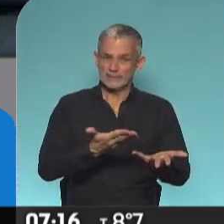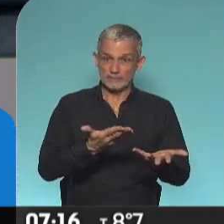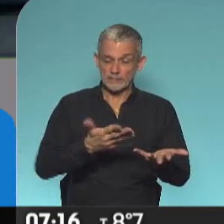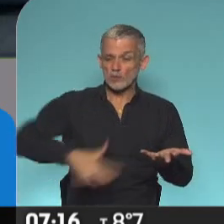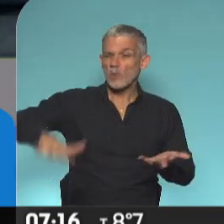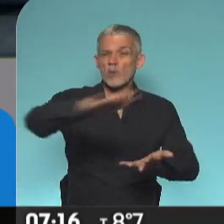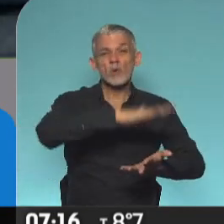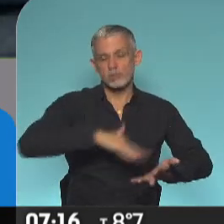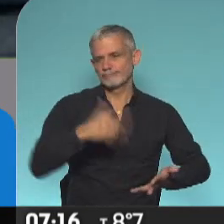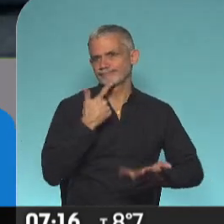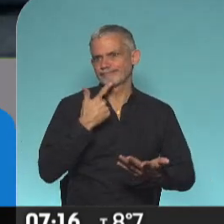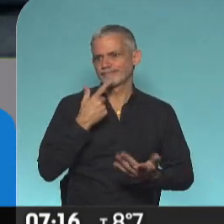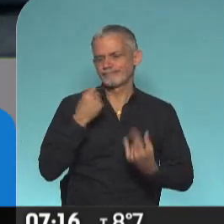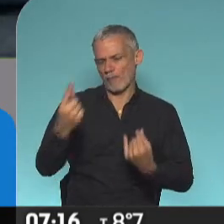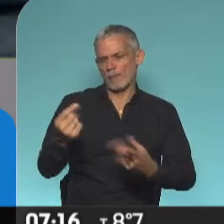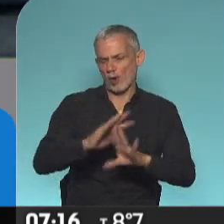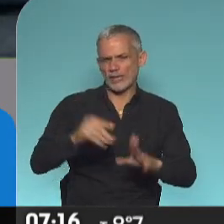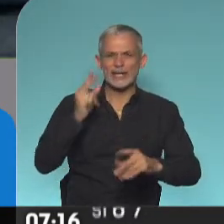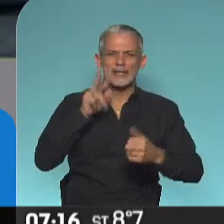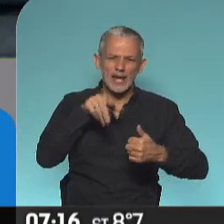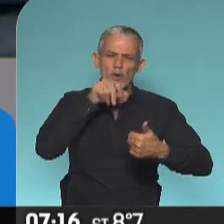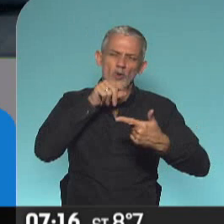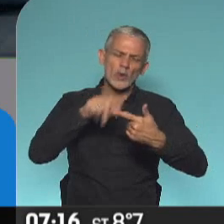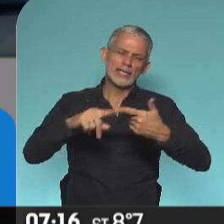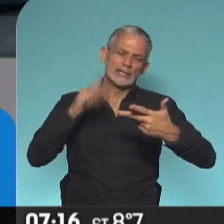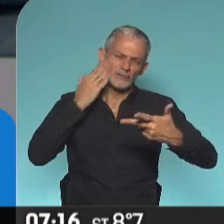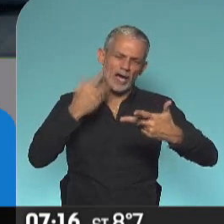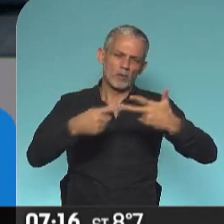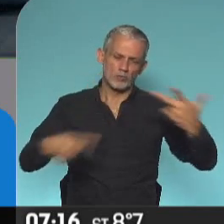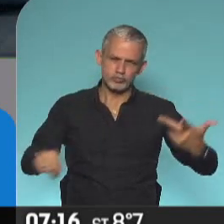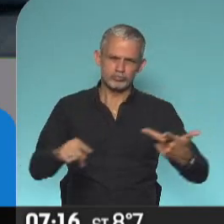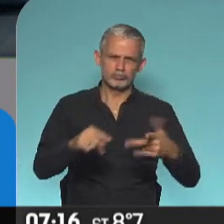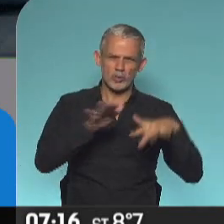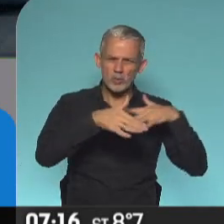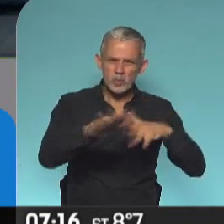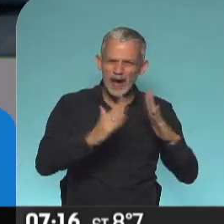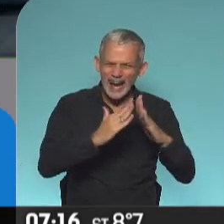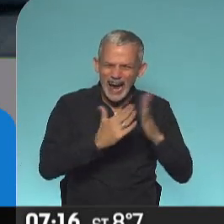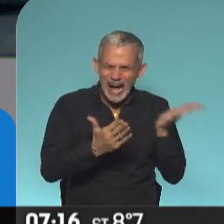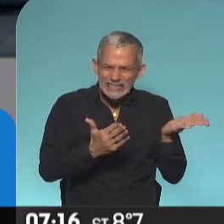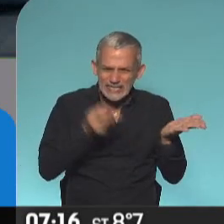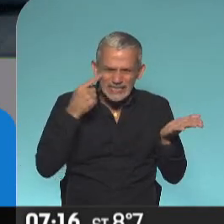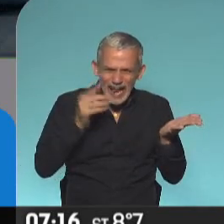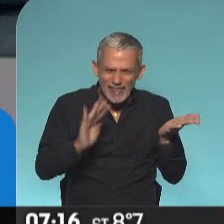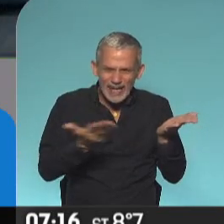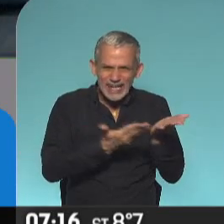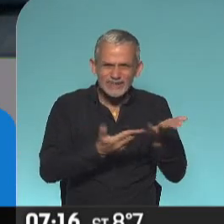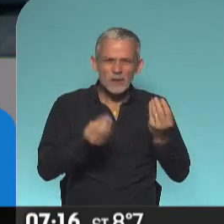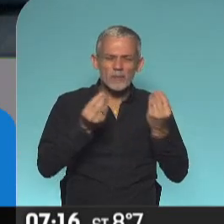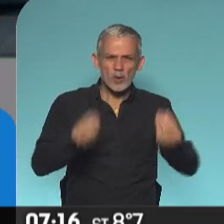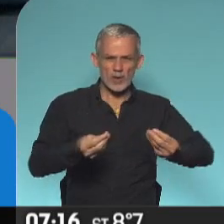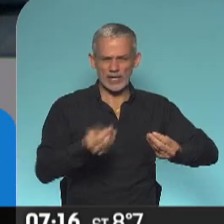una catarata de rechazos en las redes sociales. La verdad que una manifestación en el domicilio particular es